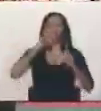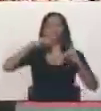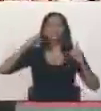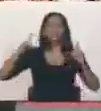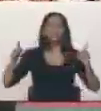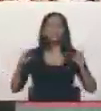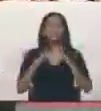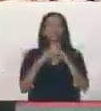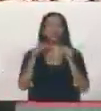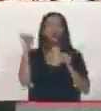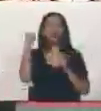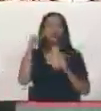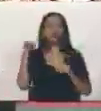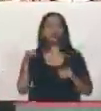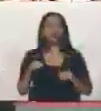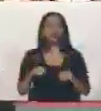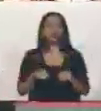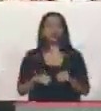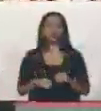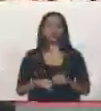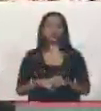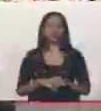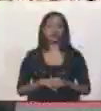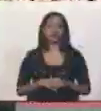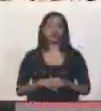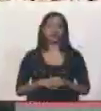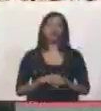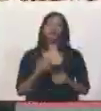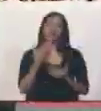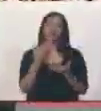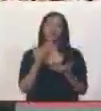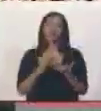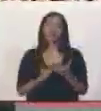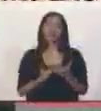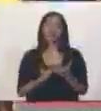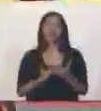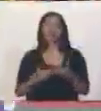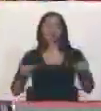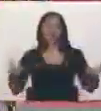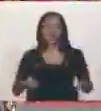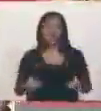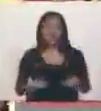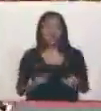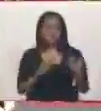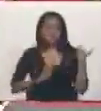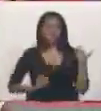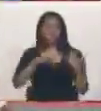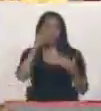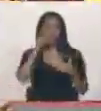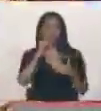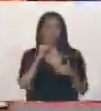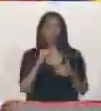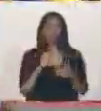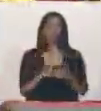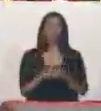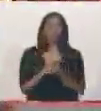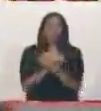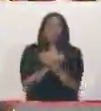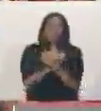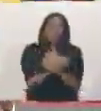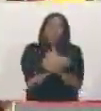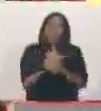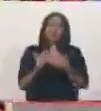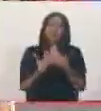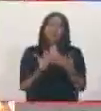este estado. Y ha sido gracias al empeño de nuestro presidente Nicolás Maduro, al amor del